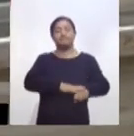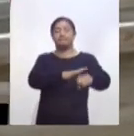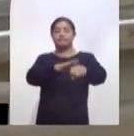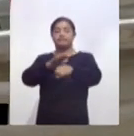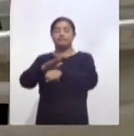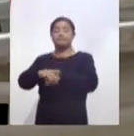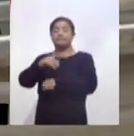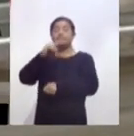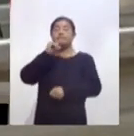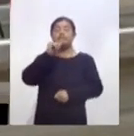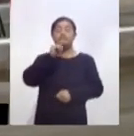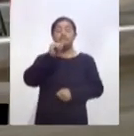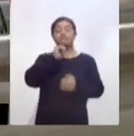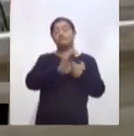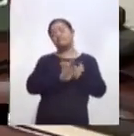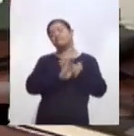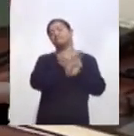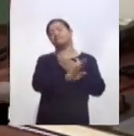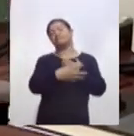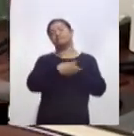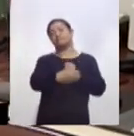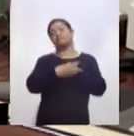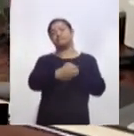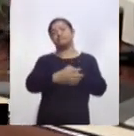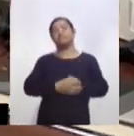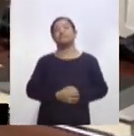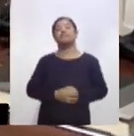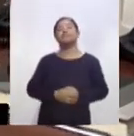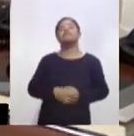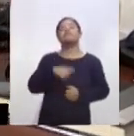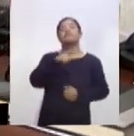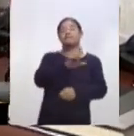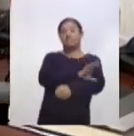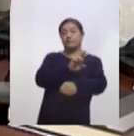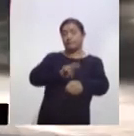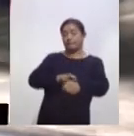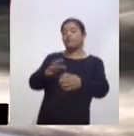COVID-19. La coordinadora de gestión médica, Lizeth Romero, explicó que las